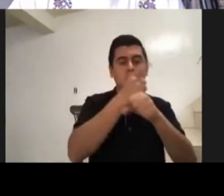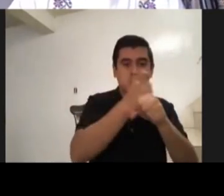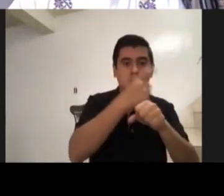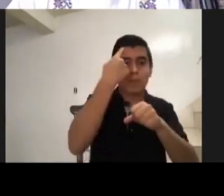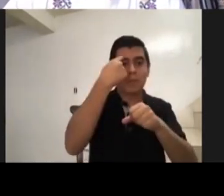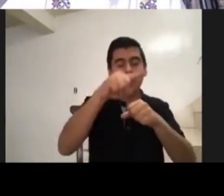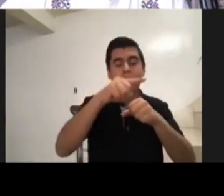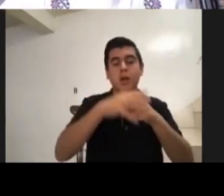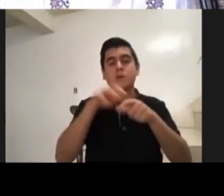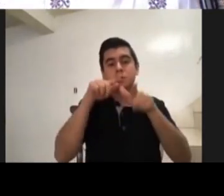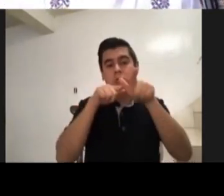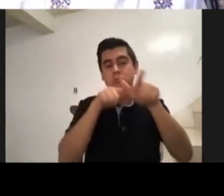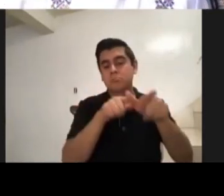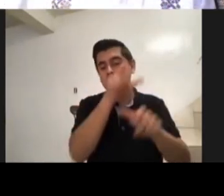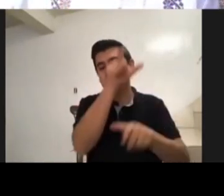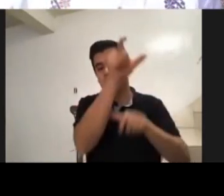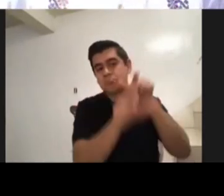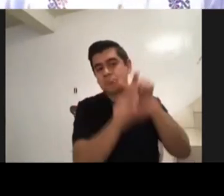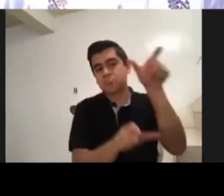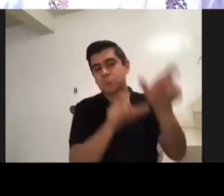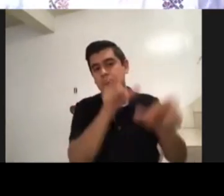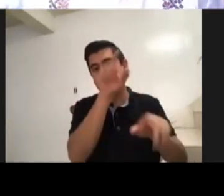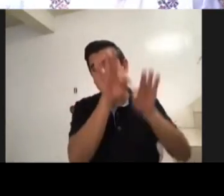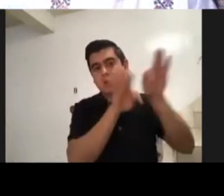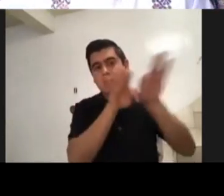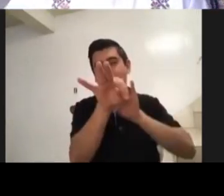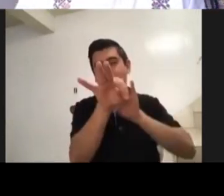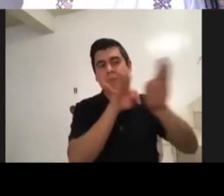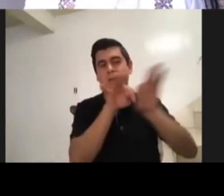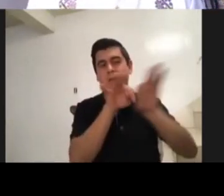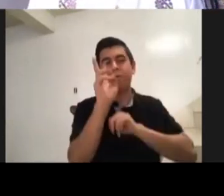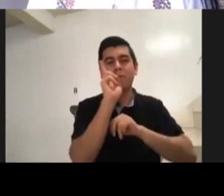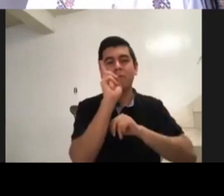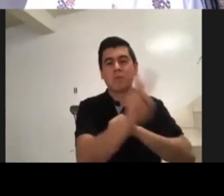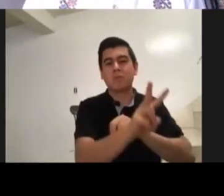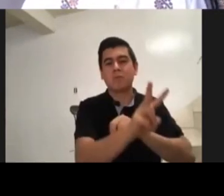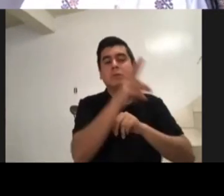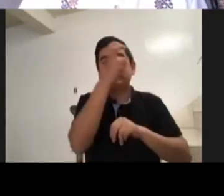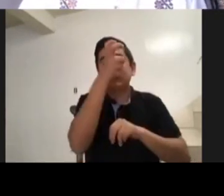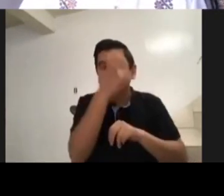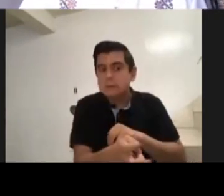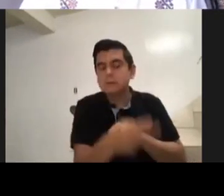permitan, por un lado, reconocer que estas diferencias requieren